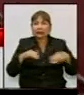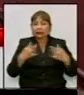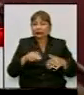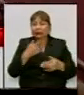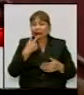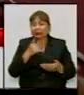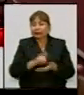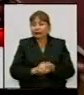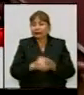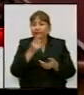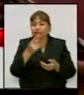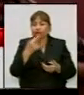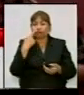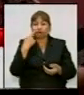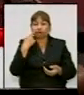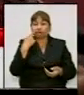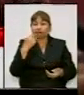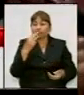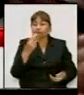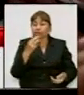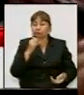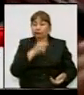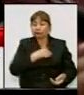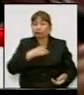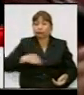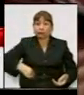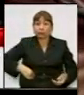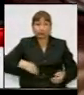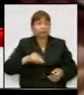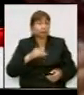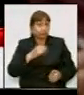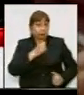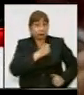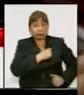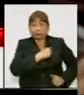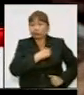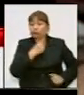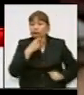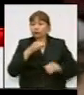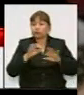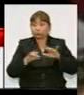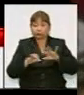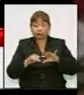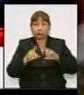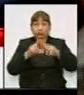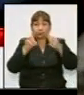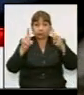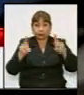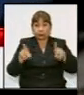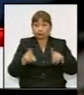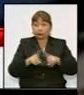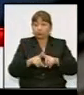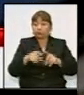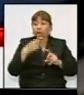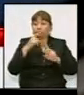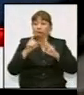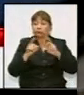Jack Abixo acababa de ser nombrado ministro de Defensa, cuando el ataque cibernético estaba a punto de degenerar en